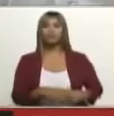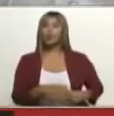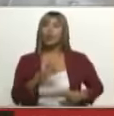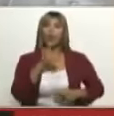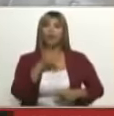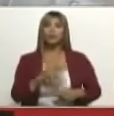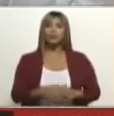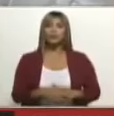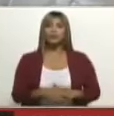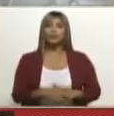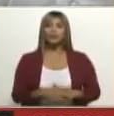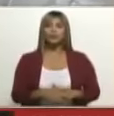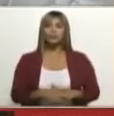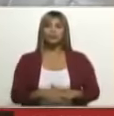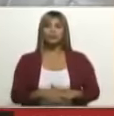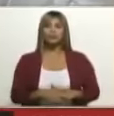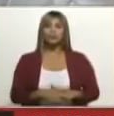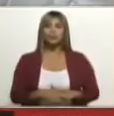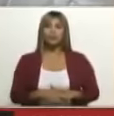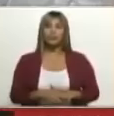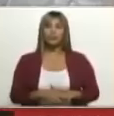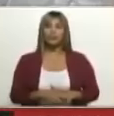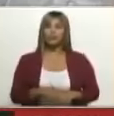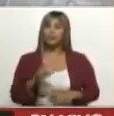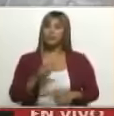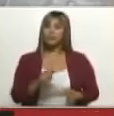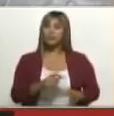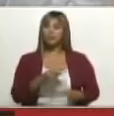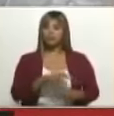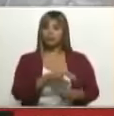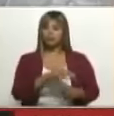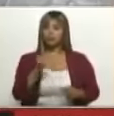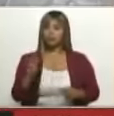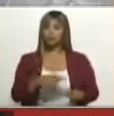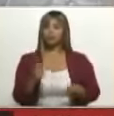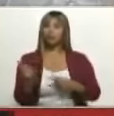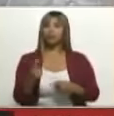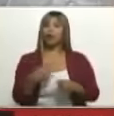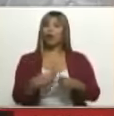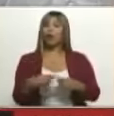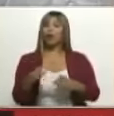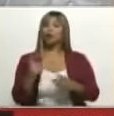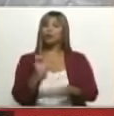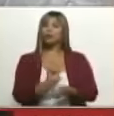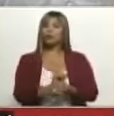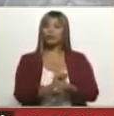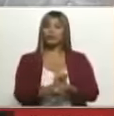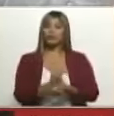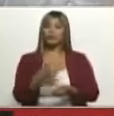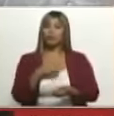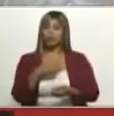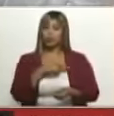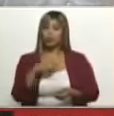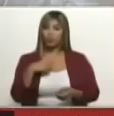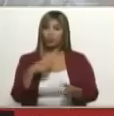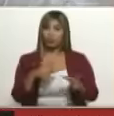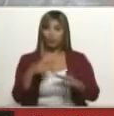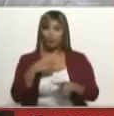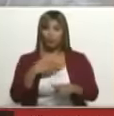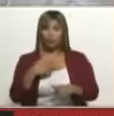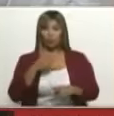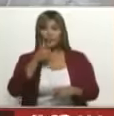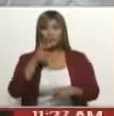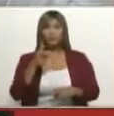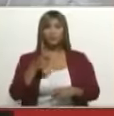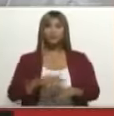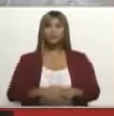nefasto. Y con el traslado de todos los privados a centros donde nosotros, ¿verdad?, que ya a otros centros